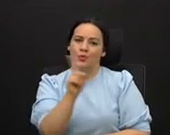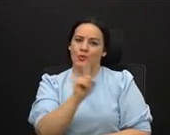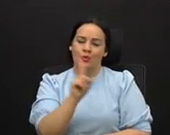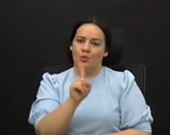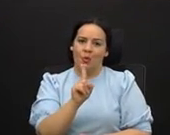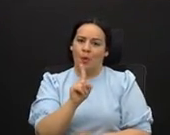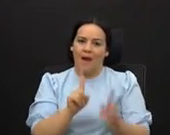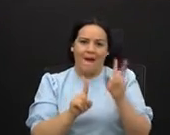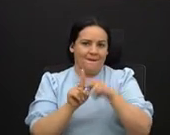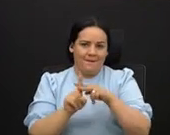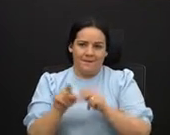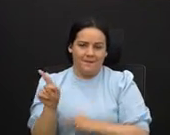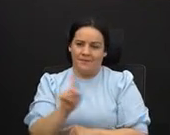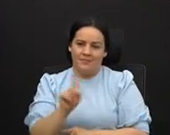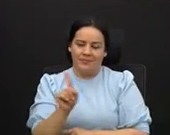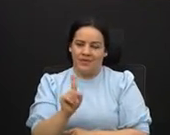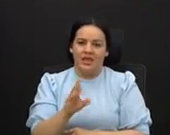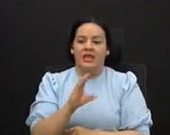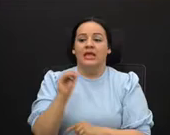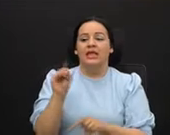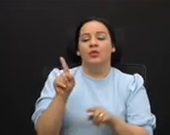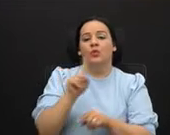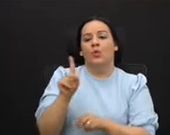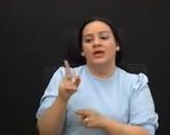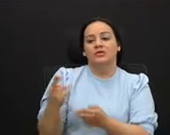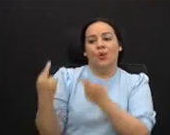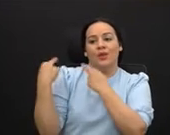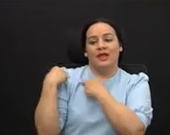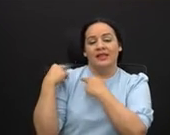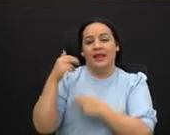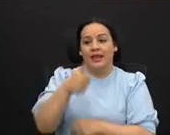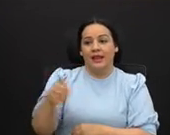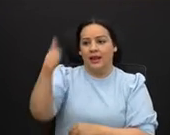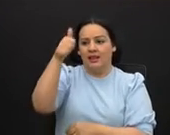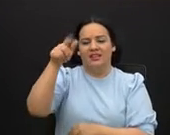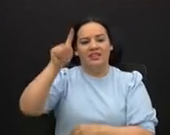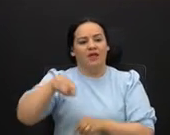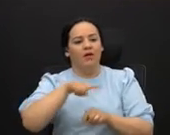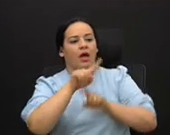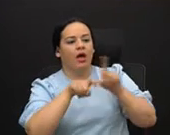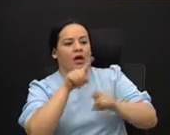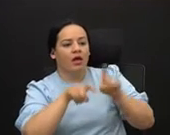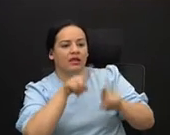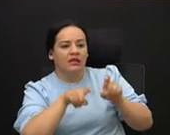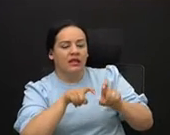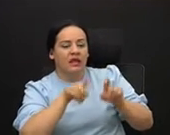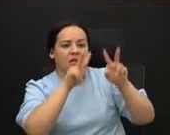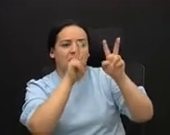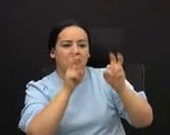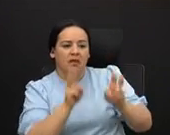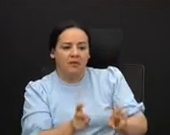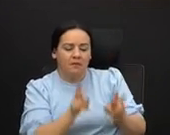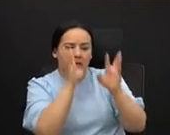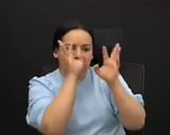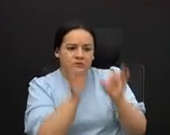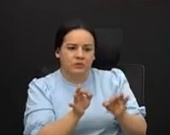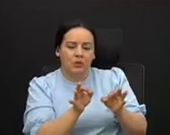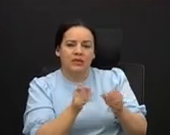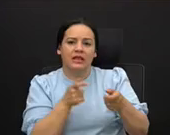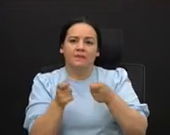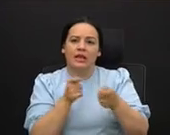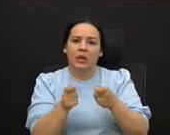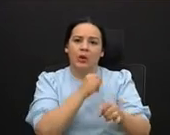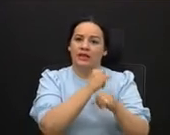vinculantes. Tampoco es obligatorio que el jerarca deba consultarle sobre los temas o decisiones para el manejo de la